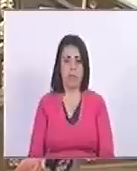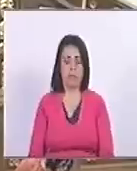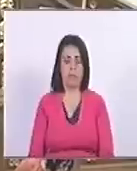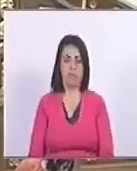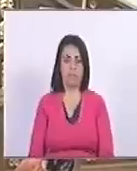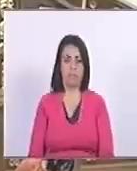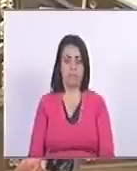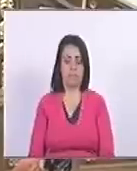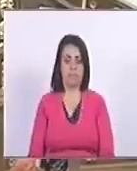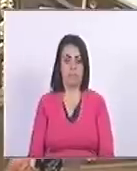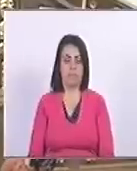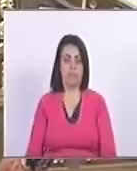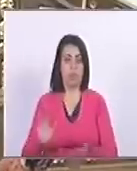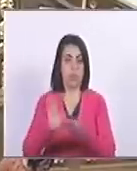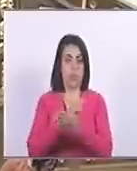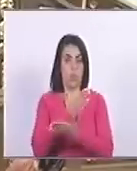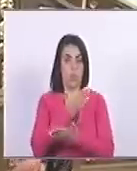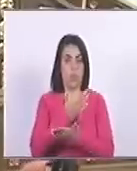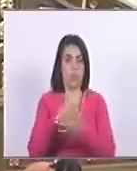¿Se refiere a la palabra jurisdicción usted?